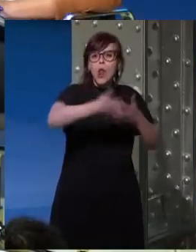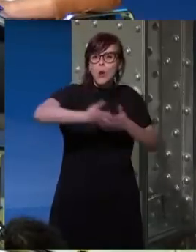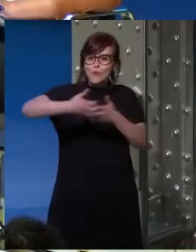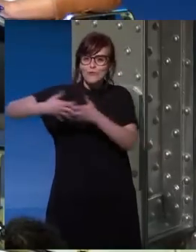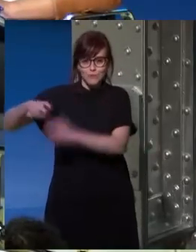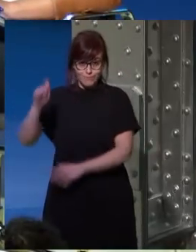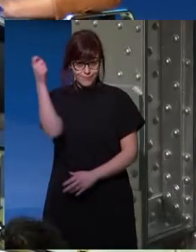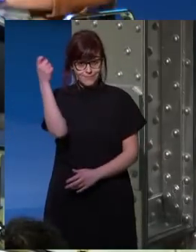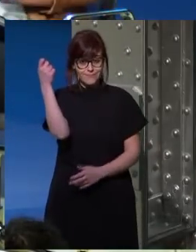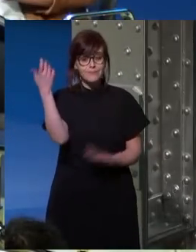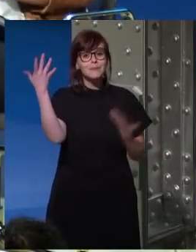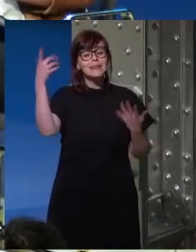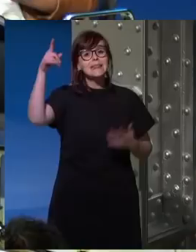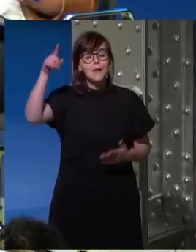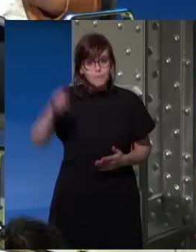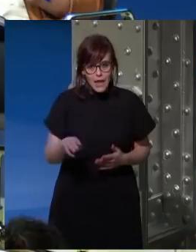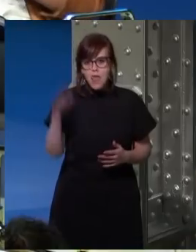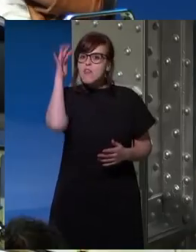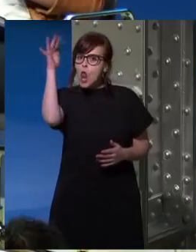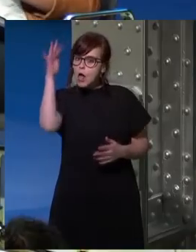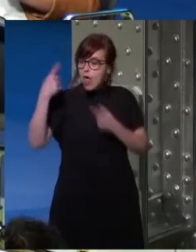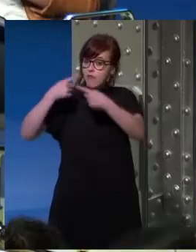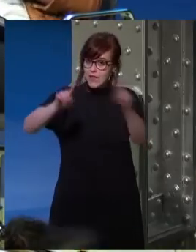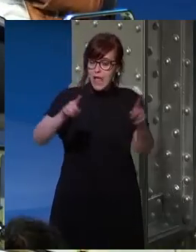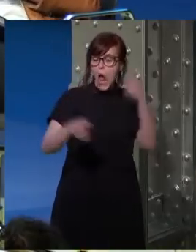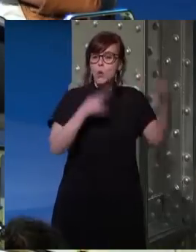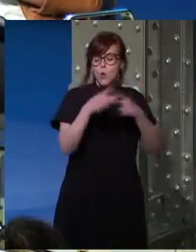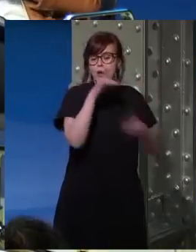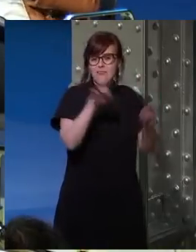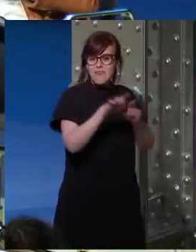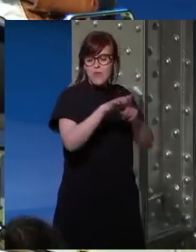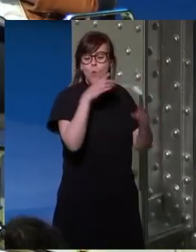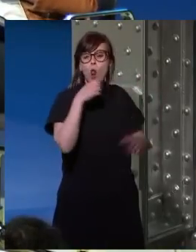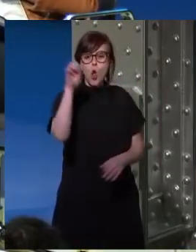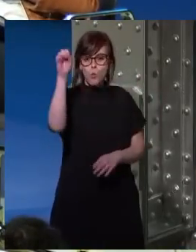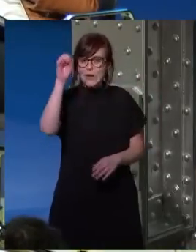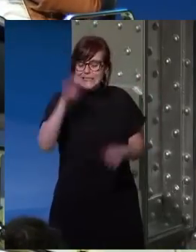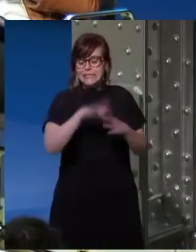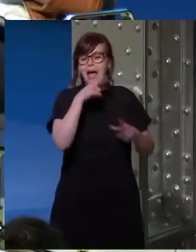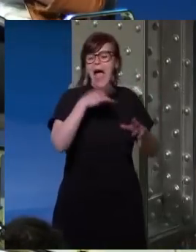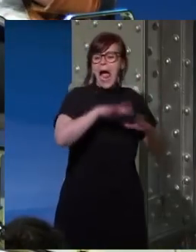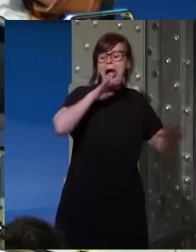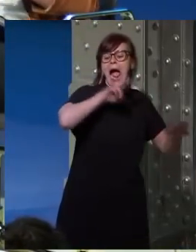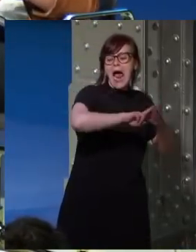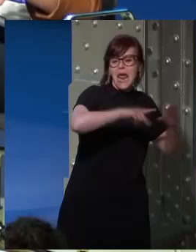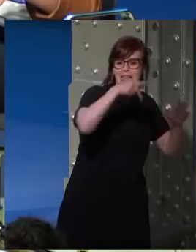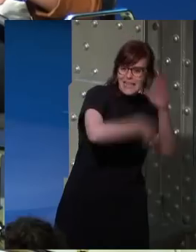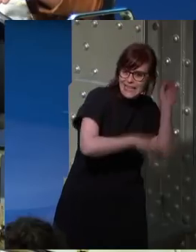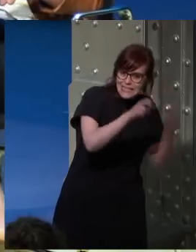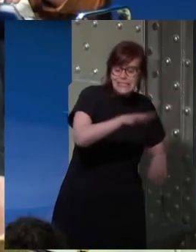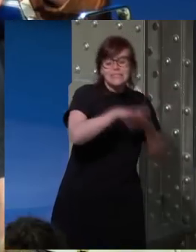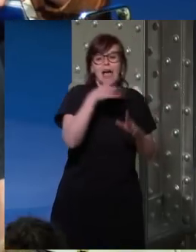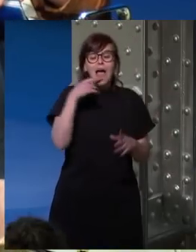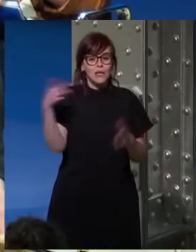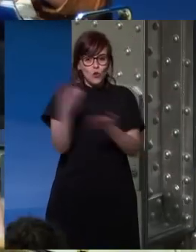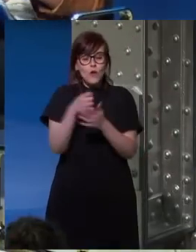lucha, ¿no? Y finalmente que también de ideologías muy distintas, algunas son anarquistas, otras comunistas, socialistas, hay incluso una seguidora de